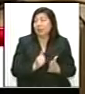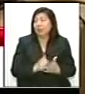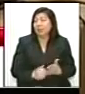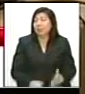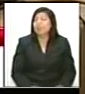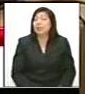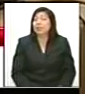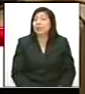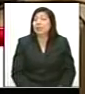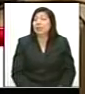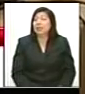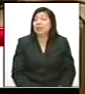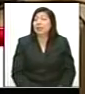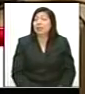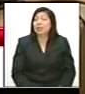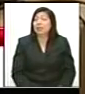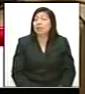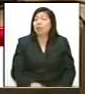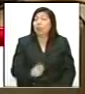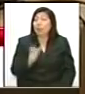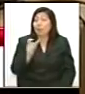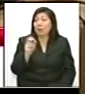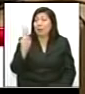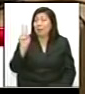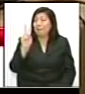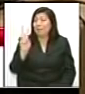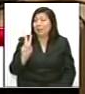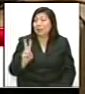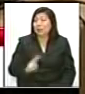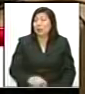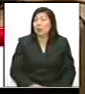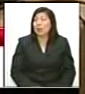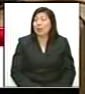Porque un venezolano, un joven venezolano,